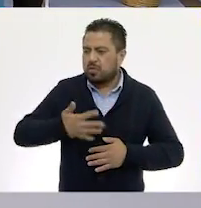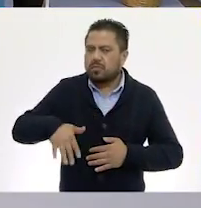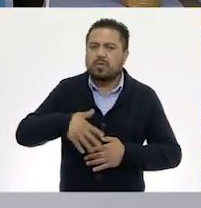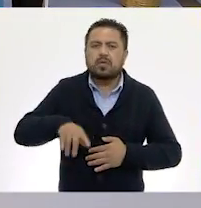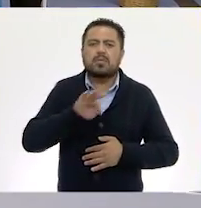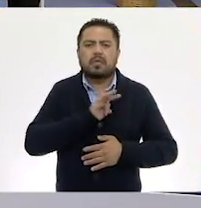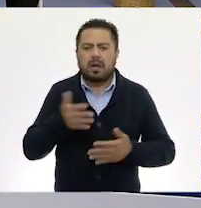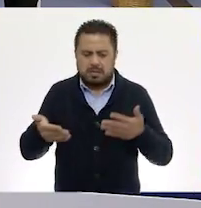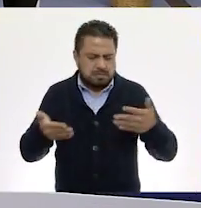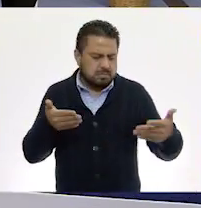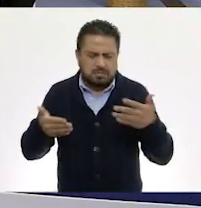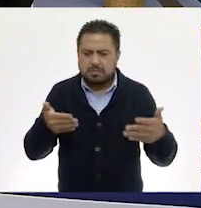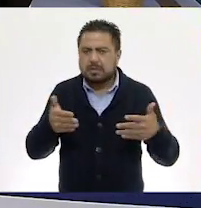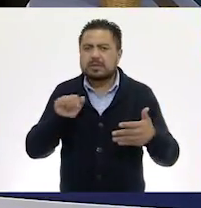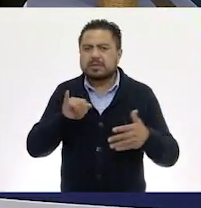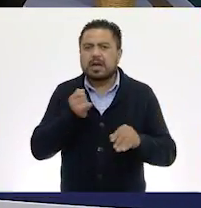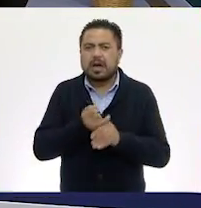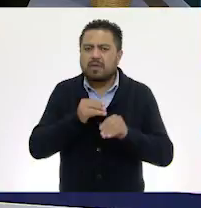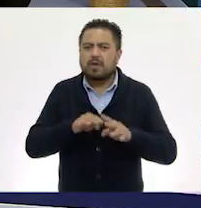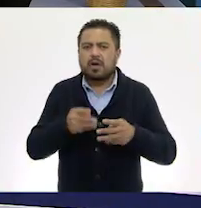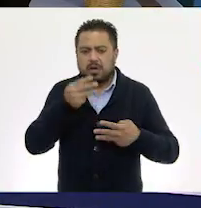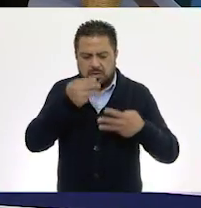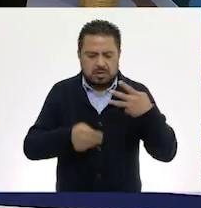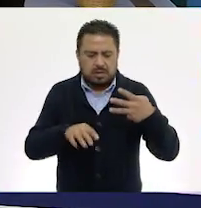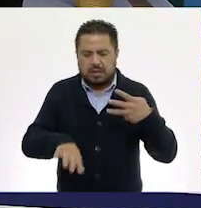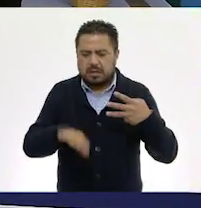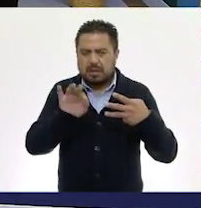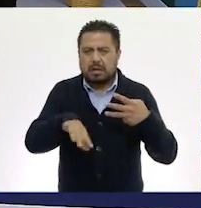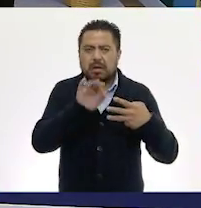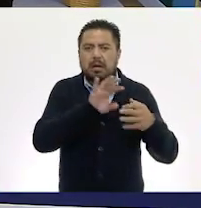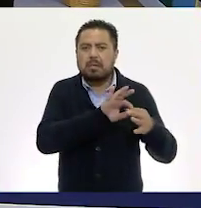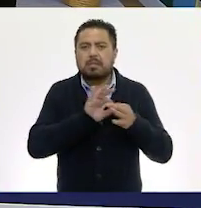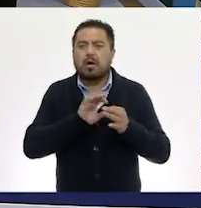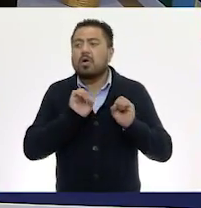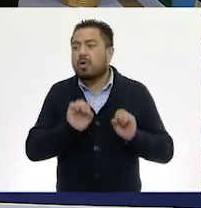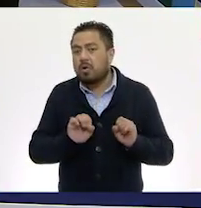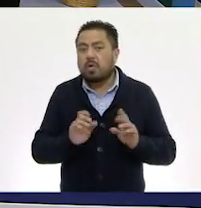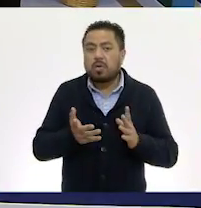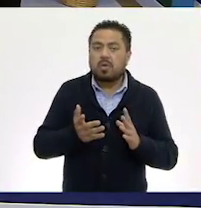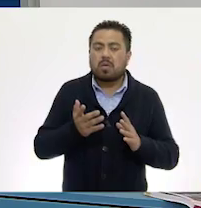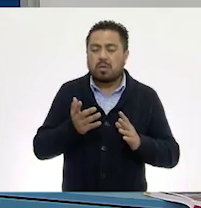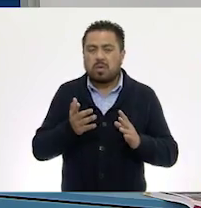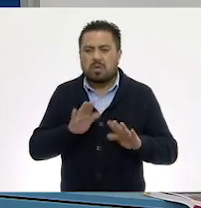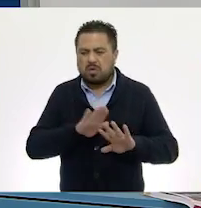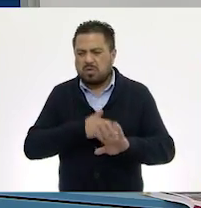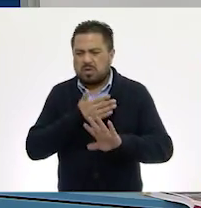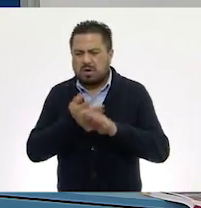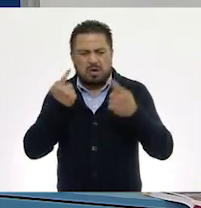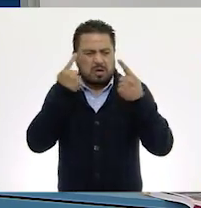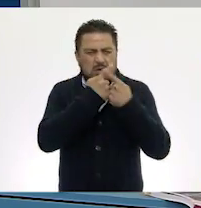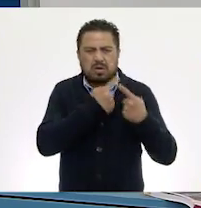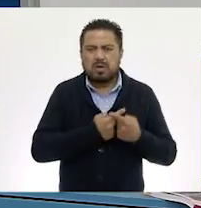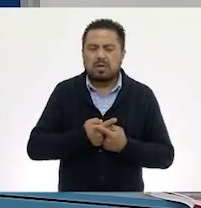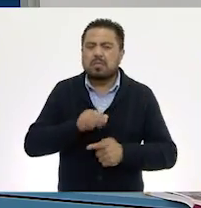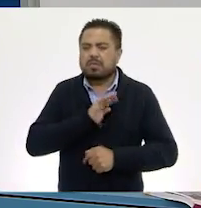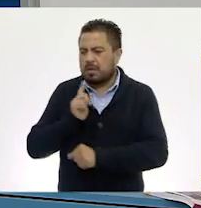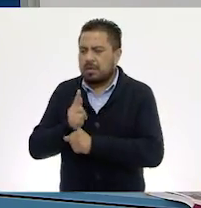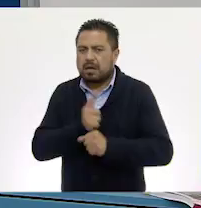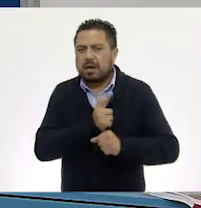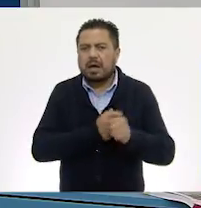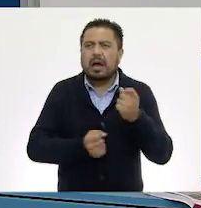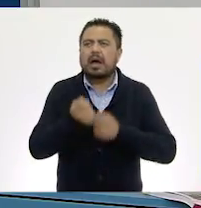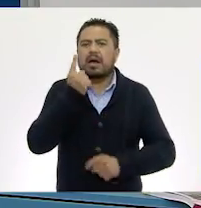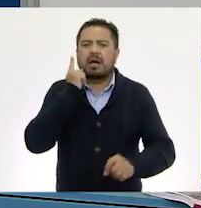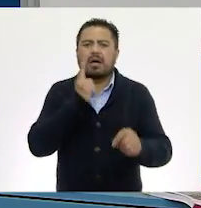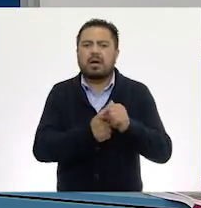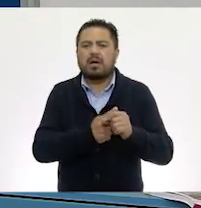Podemos comparar si el contenido de las 3 opciones coincide o si se contradice. Podemos ver si alguna